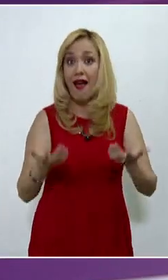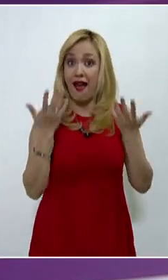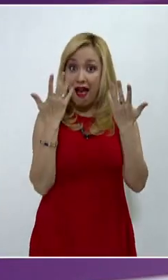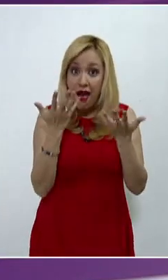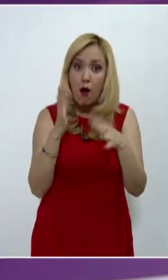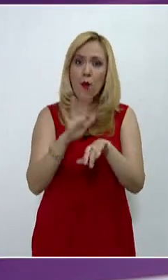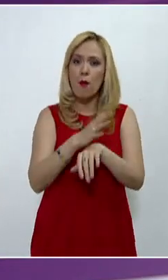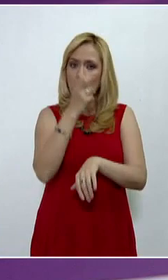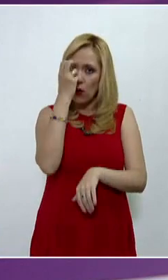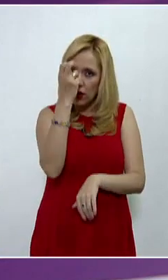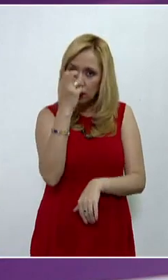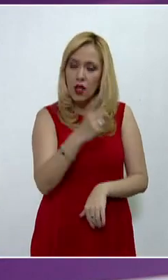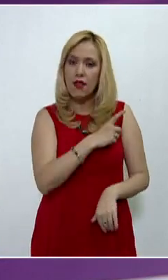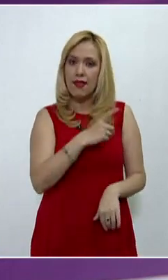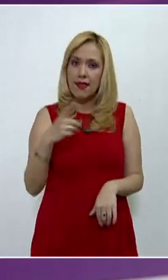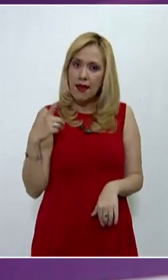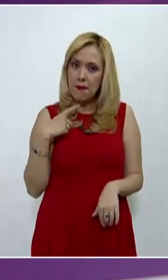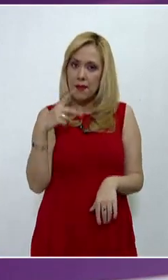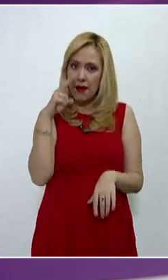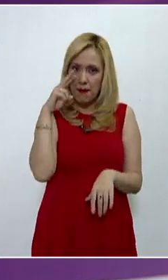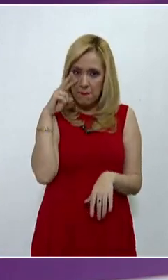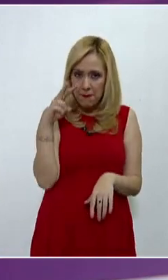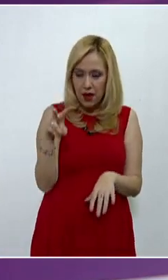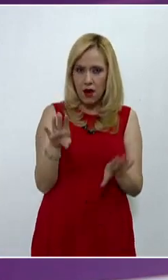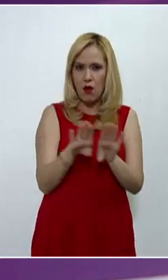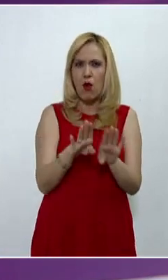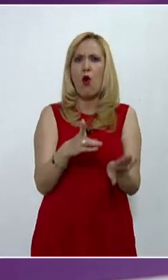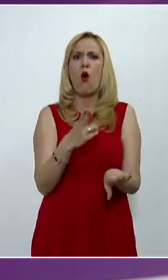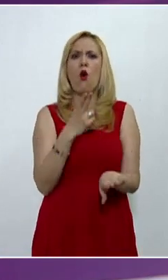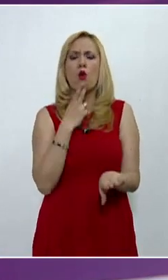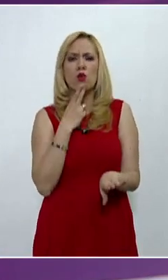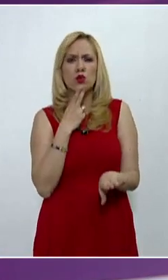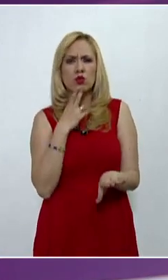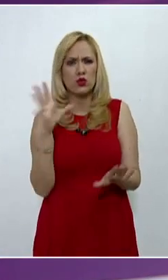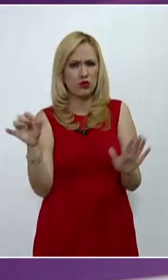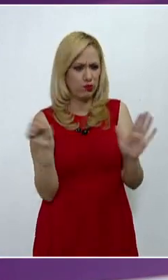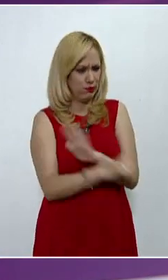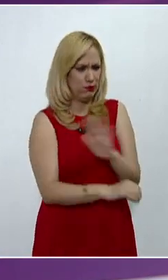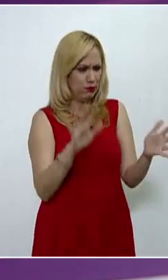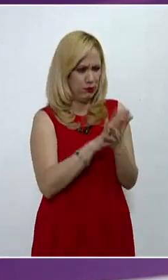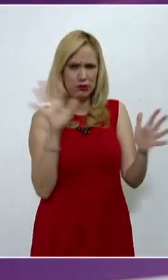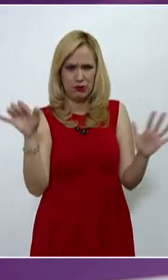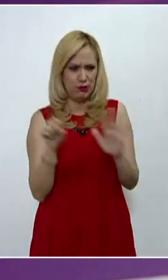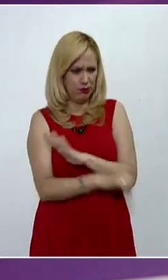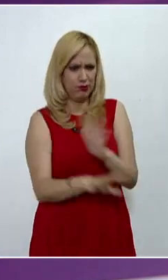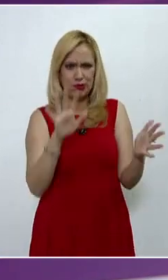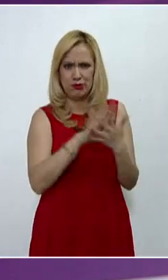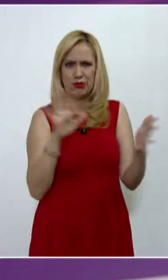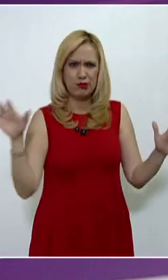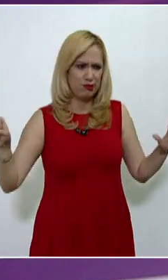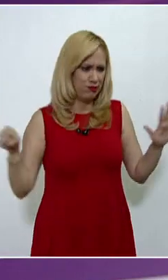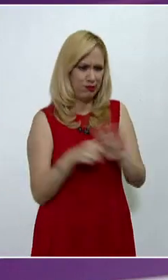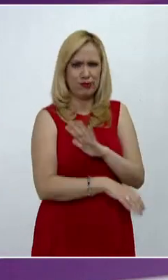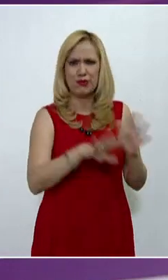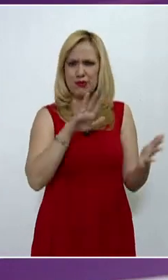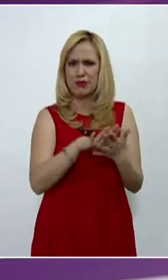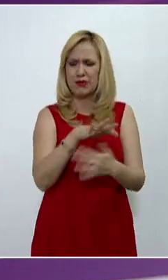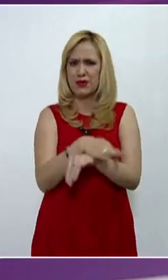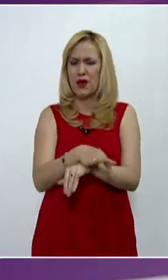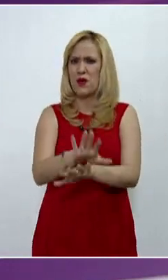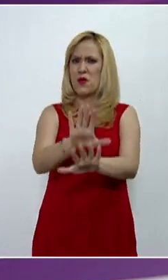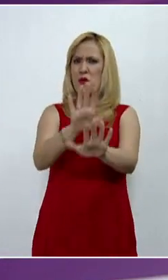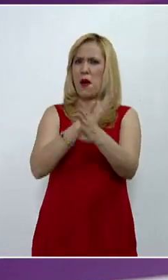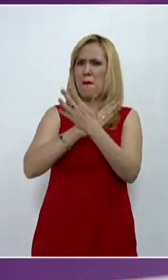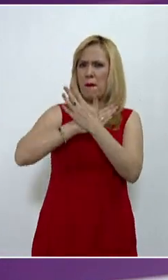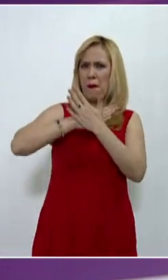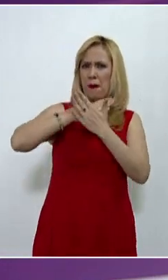hay que ser particularmente escépticos respecto del uso desmedido de la prisión preventiva. La prisión preventiva es una